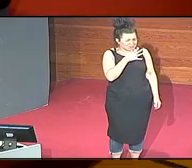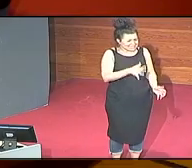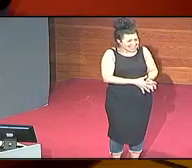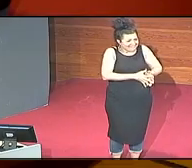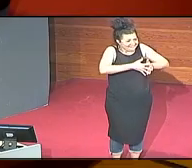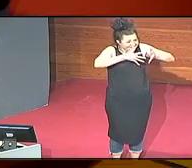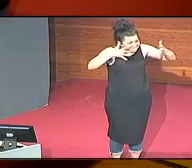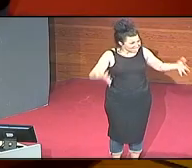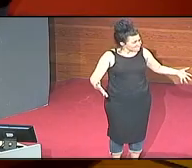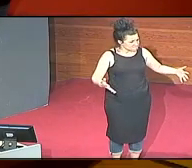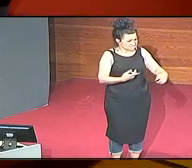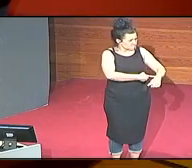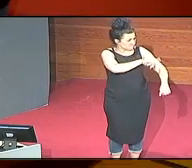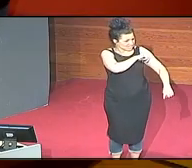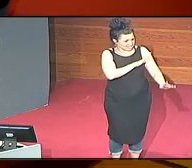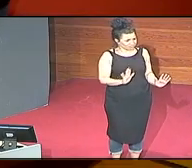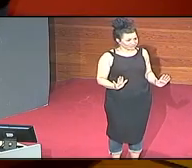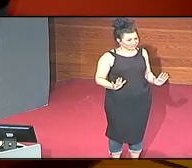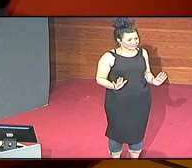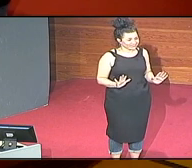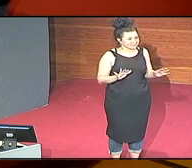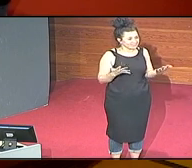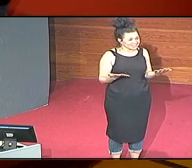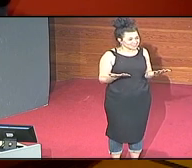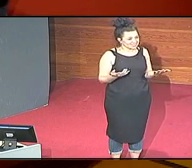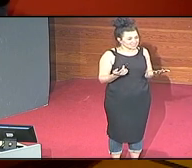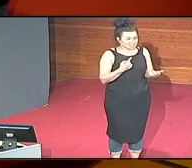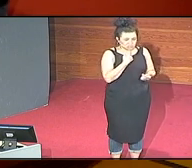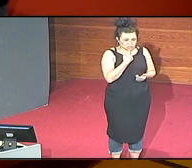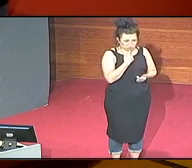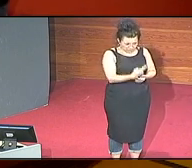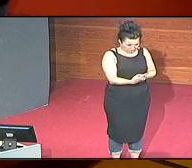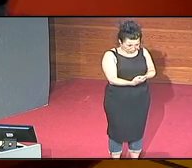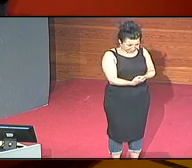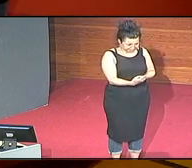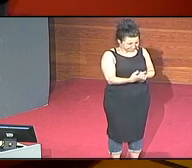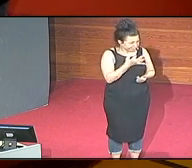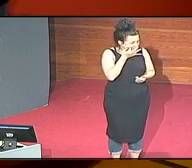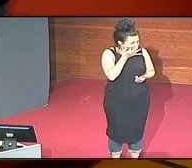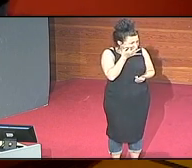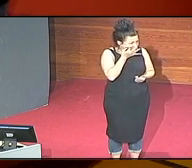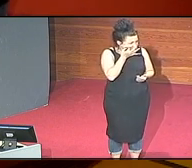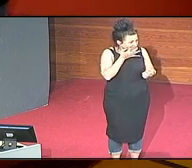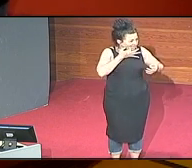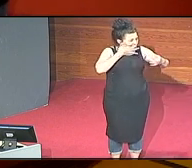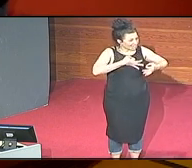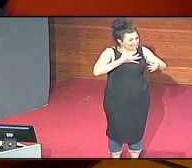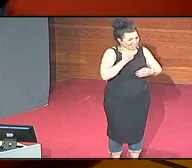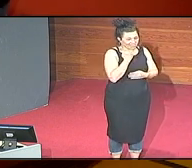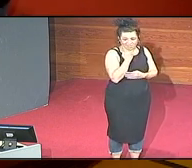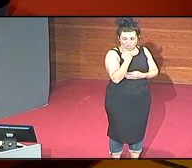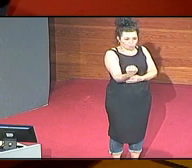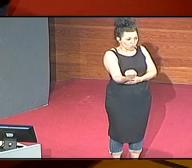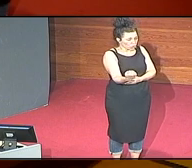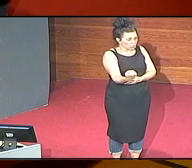grande es un continente además que y eso lo digo de primera mano normalmente no tiene tanto apoyo como otros otros